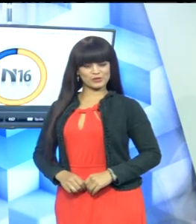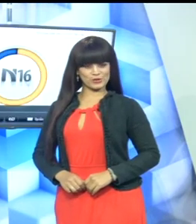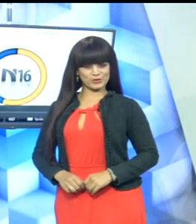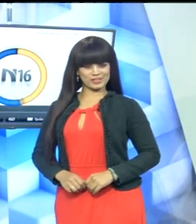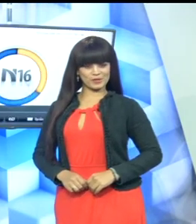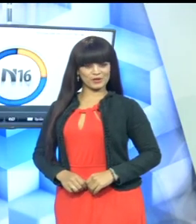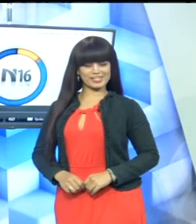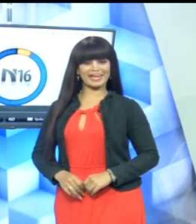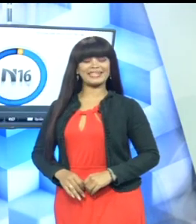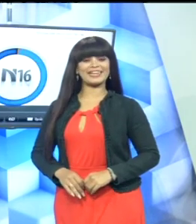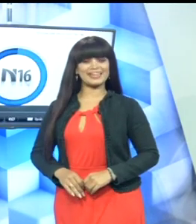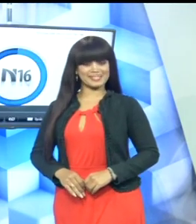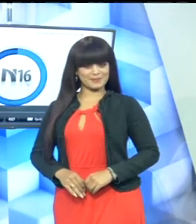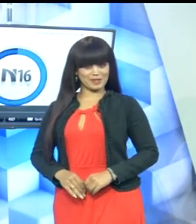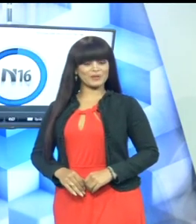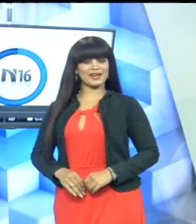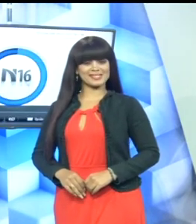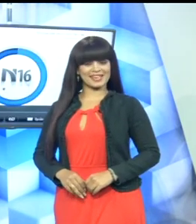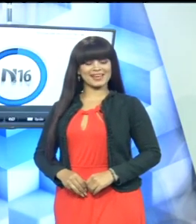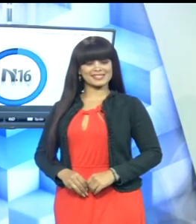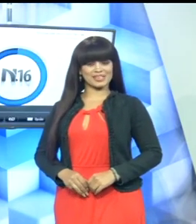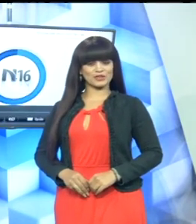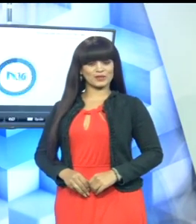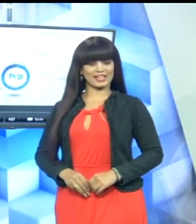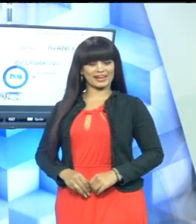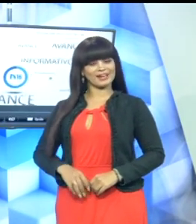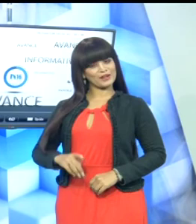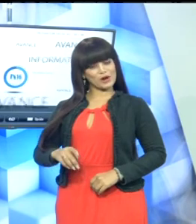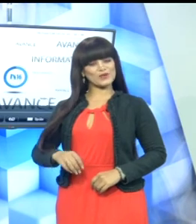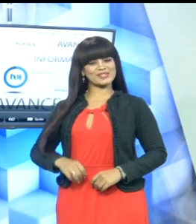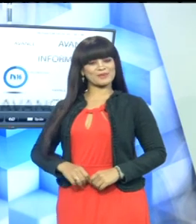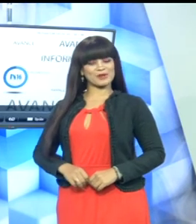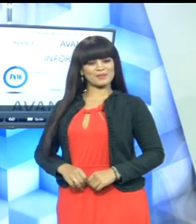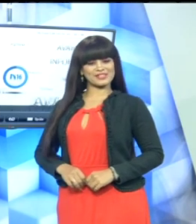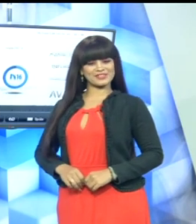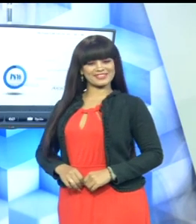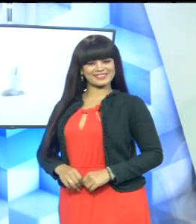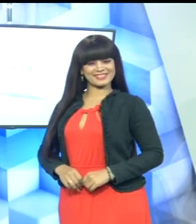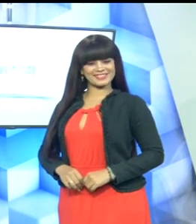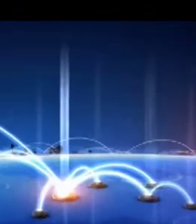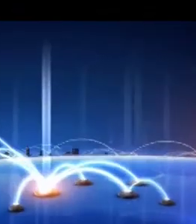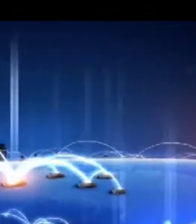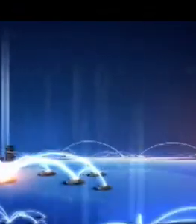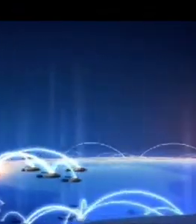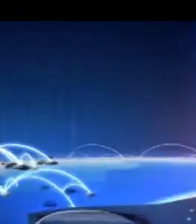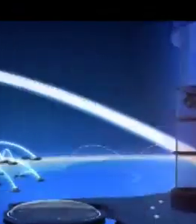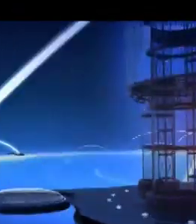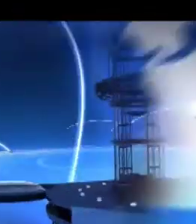N16. Yo soy Sol Espinosa y les invito a que sigan en sintonía con nuestra programación.